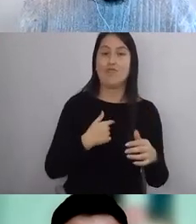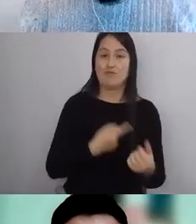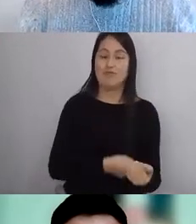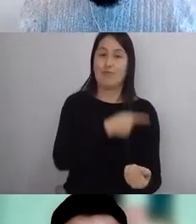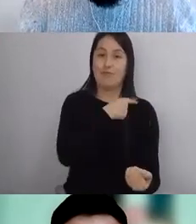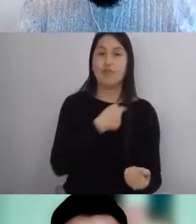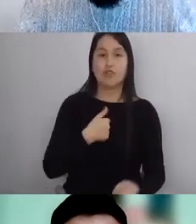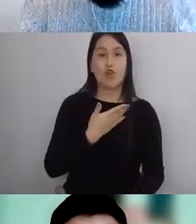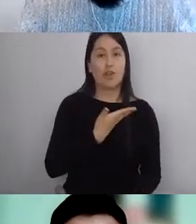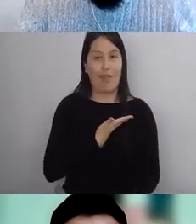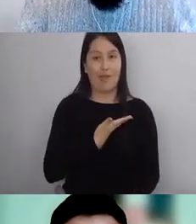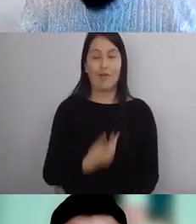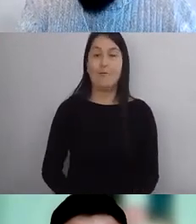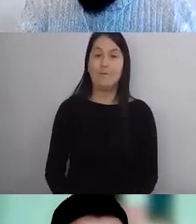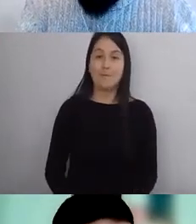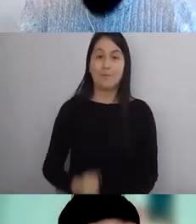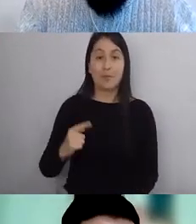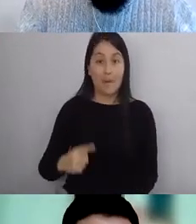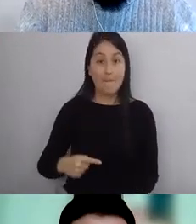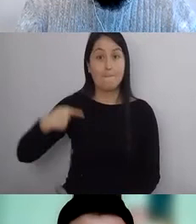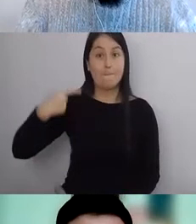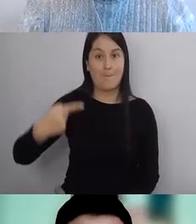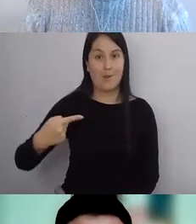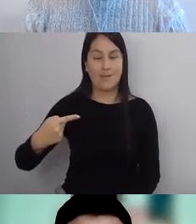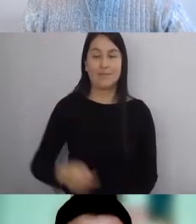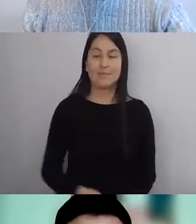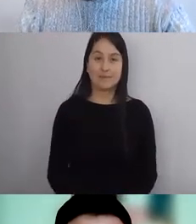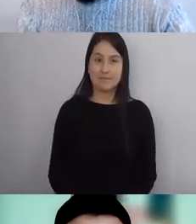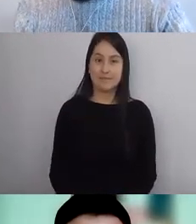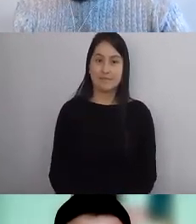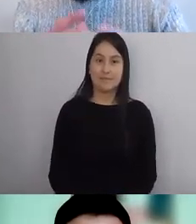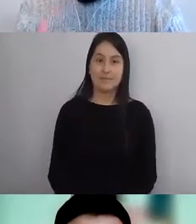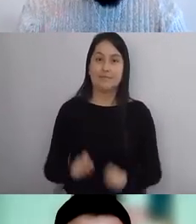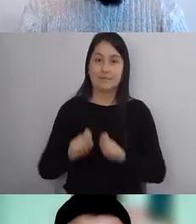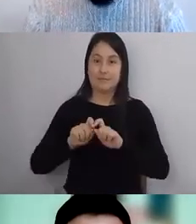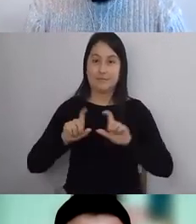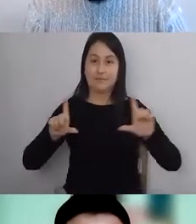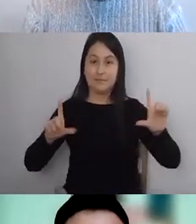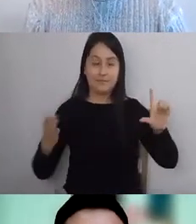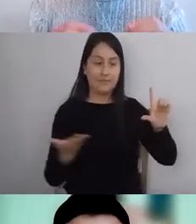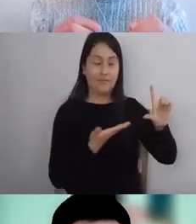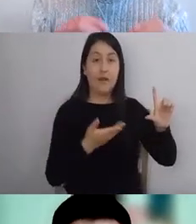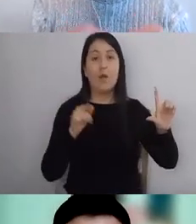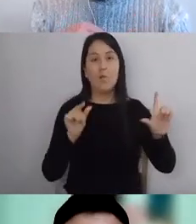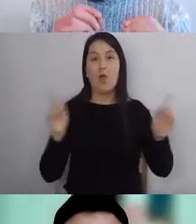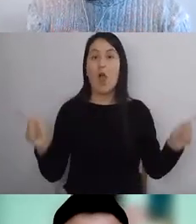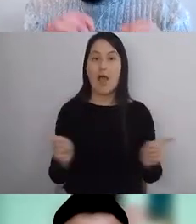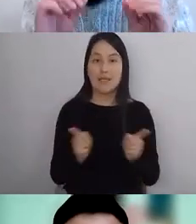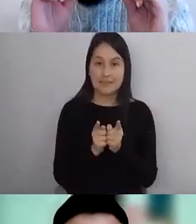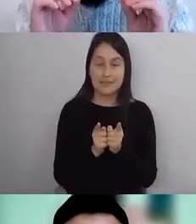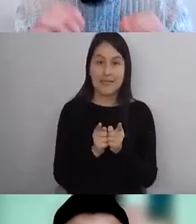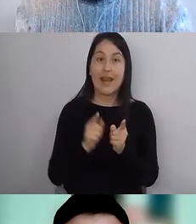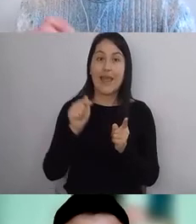Súper. Voy a pasar a la siguiente lámina, ¿ya? Que nos lleva un poco al cierre de esta charla, que busca